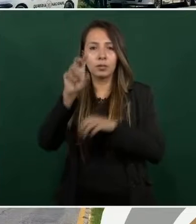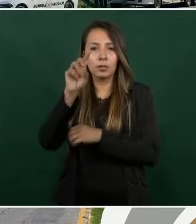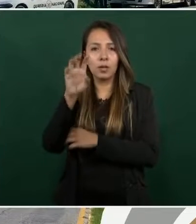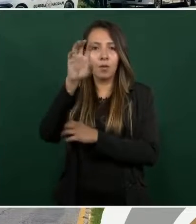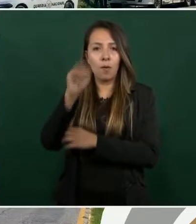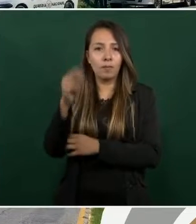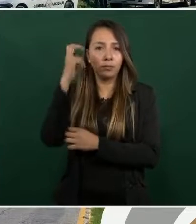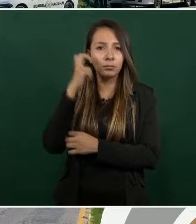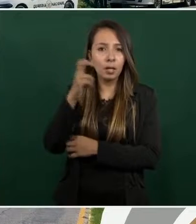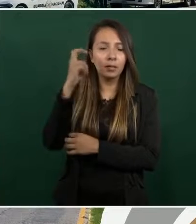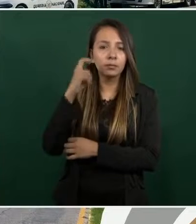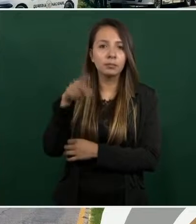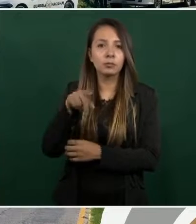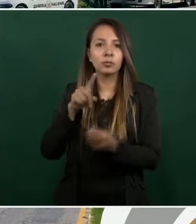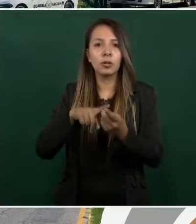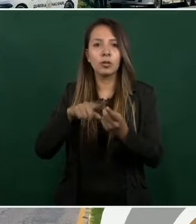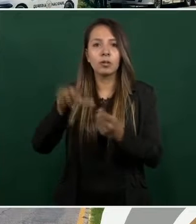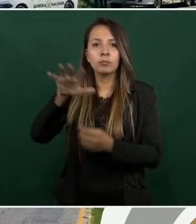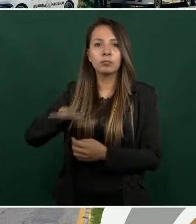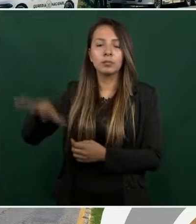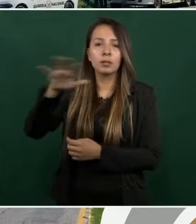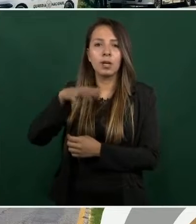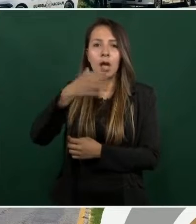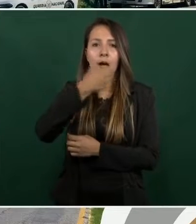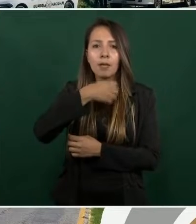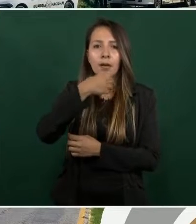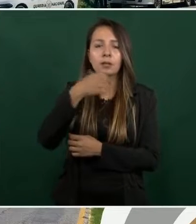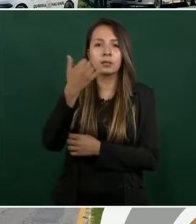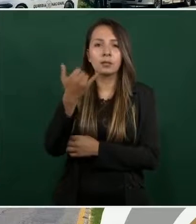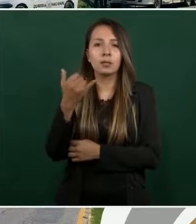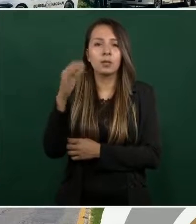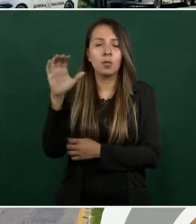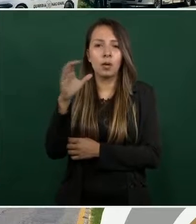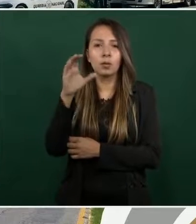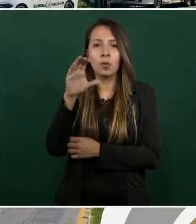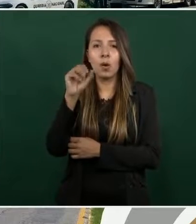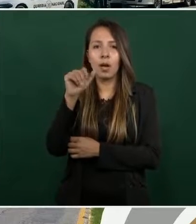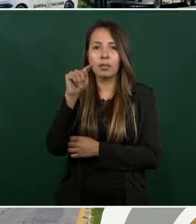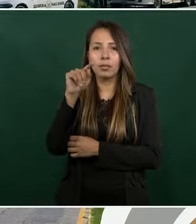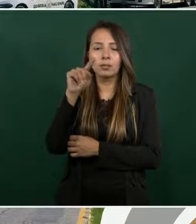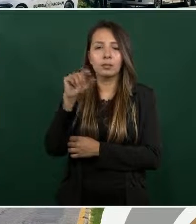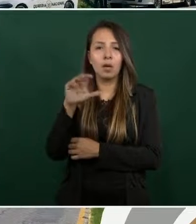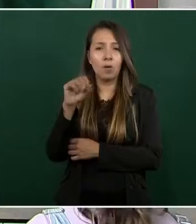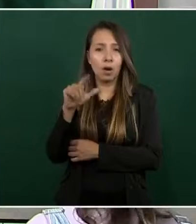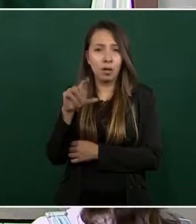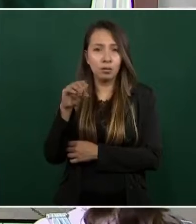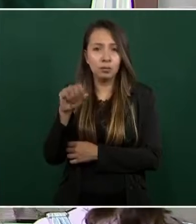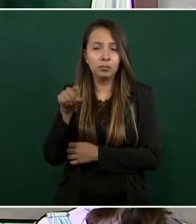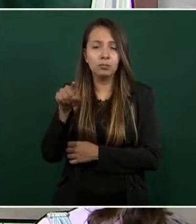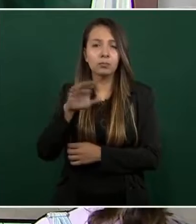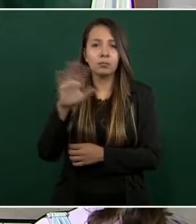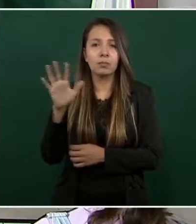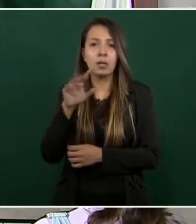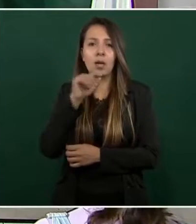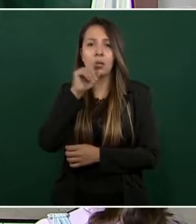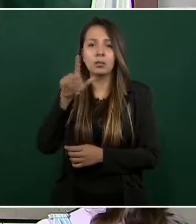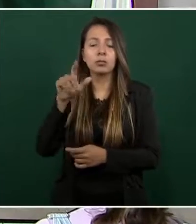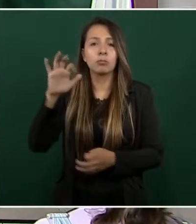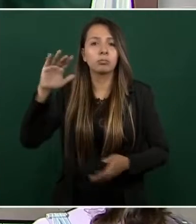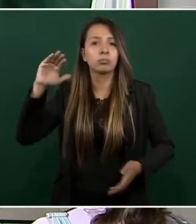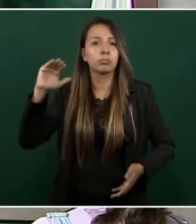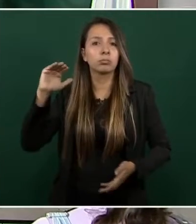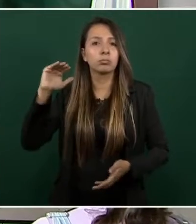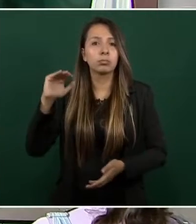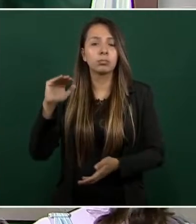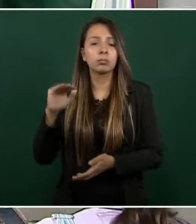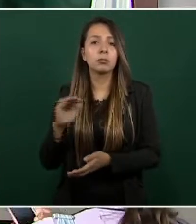de Lázaro Cárdenas y de Coatzacoalcos, también se iniciaron viajes de la Barca Jalisco y ya son más estados